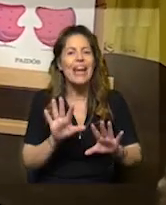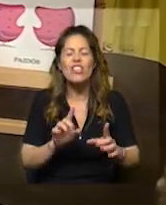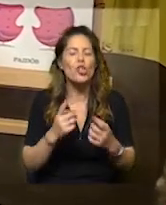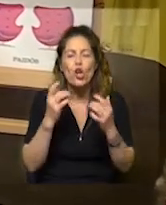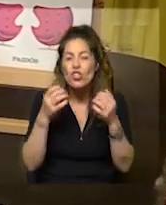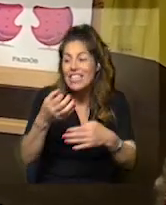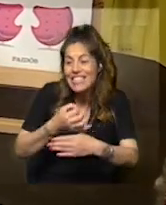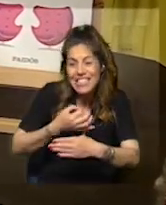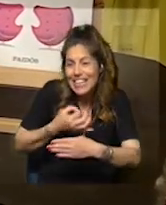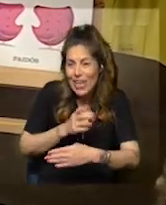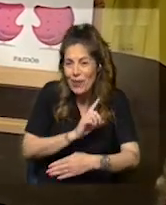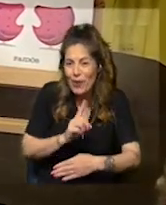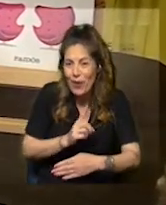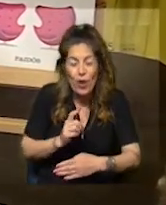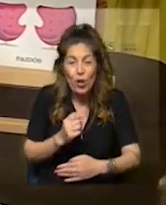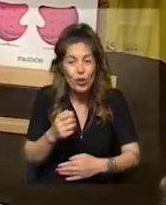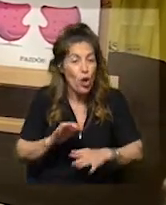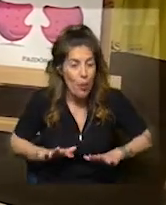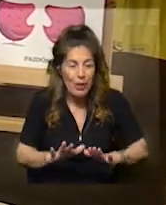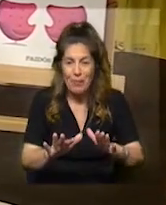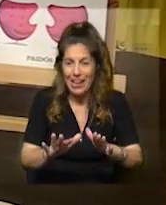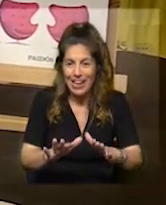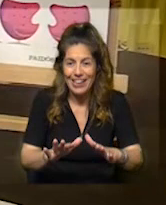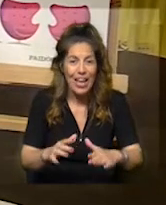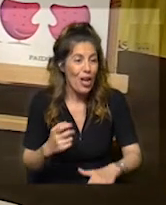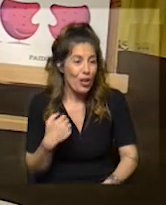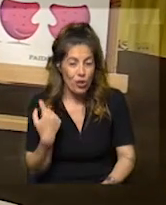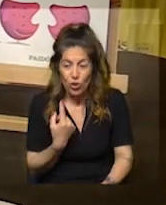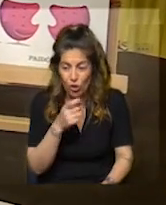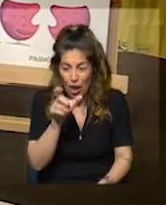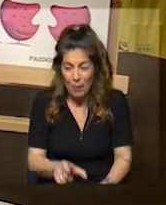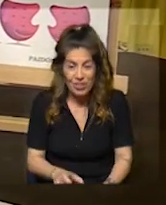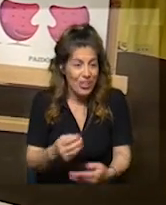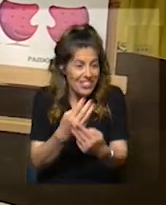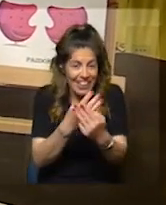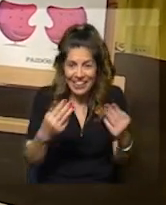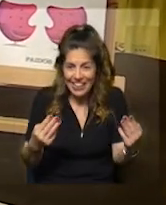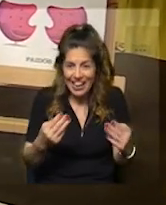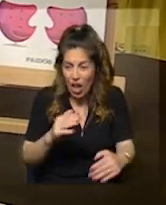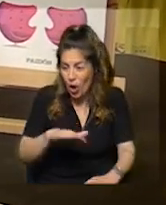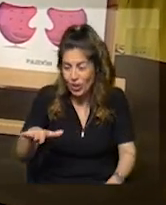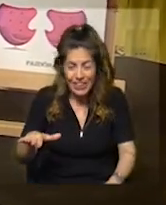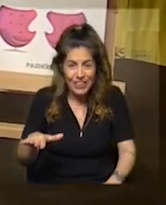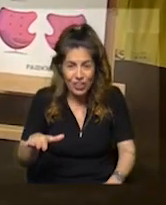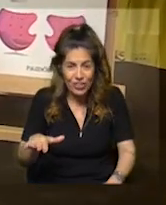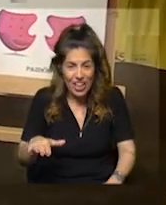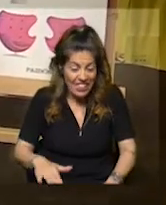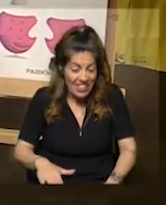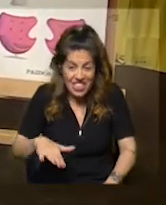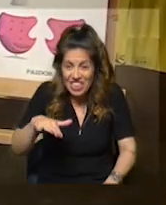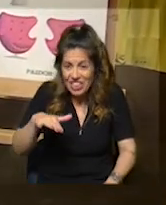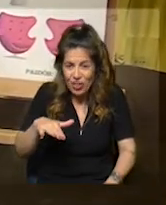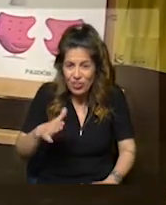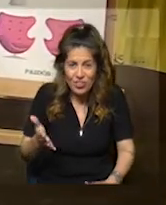educan no nos preparan a nosotros desde a a las personas en general a los niños niñas desde chiquitos